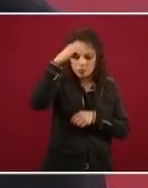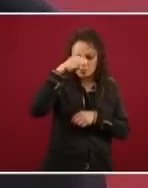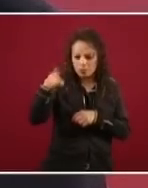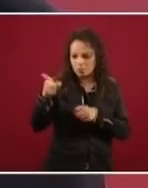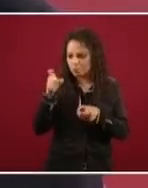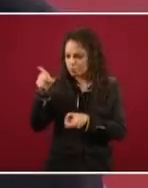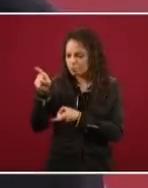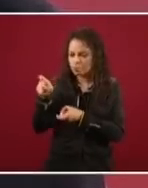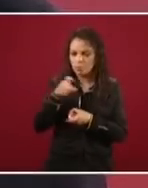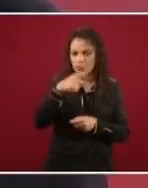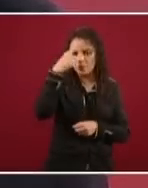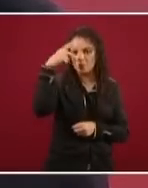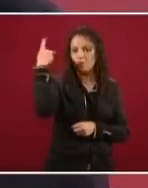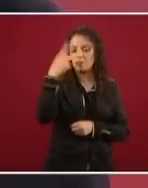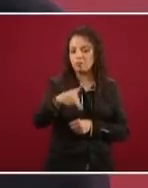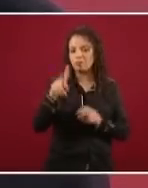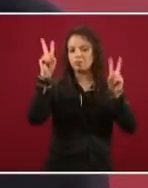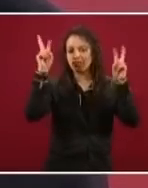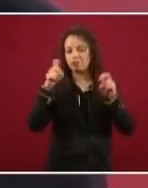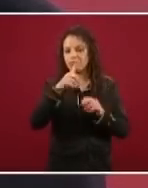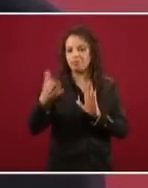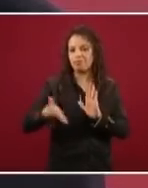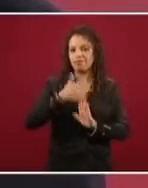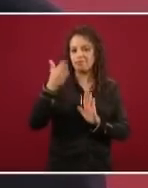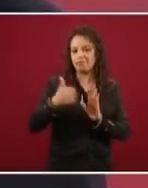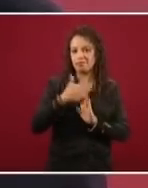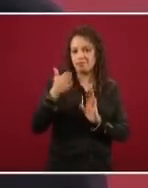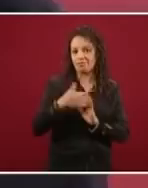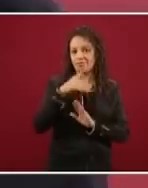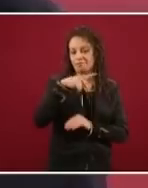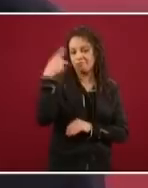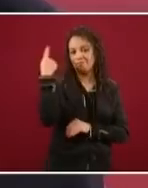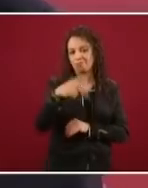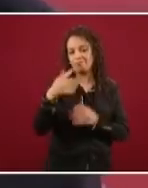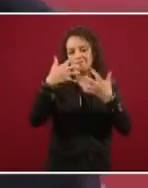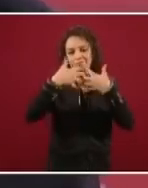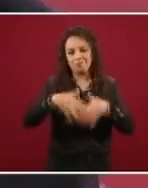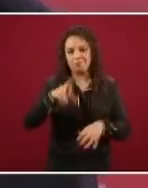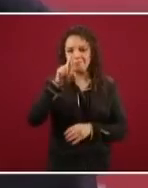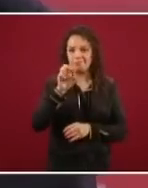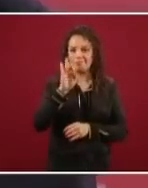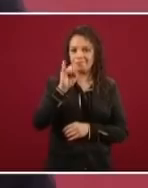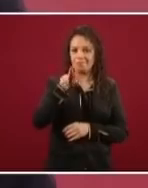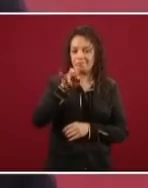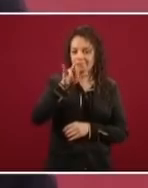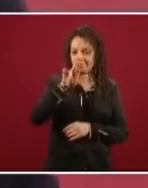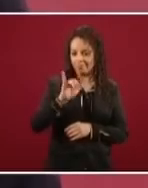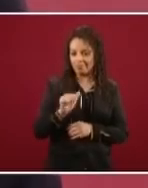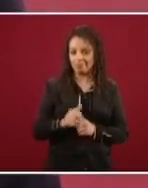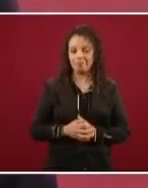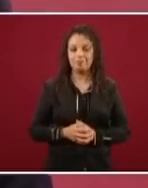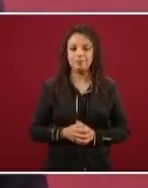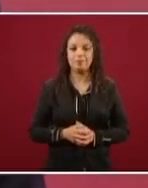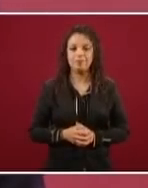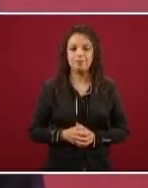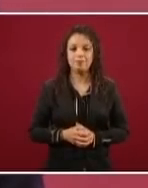construcción de refinerías para the finish